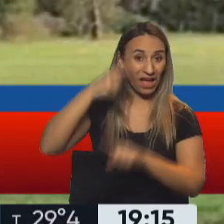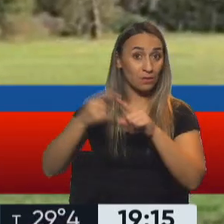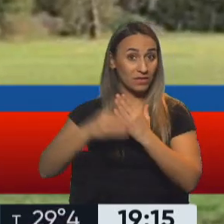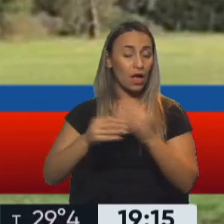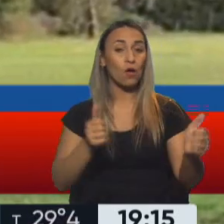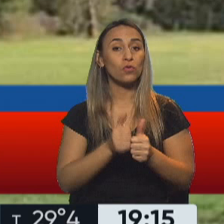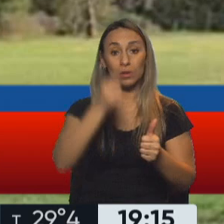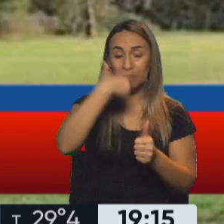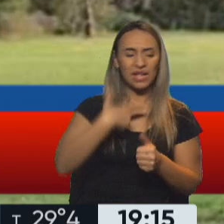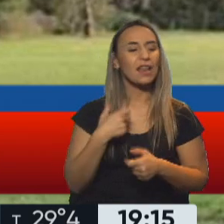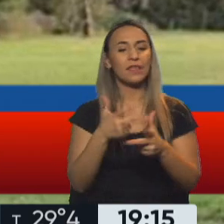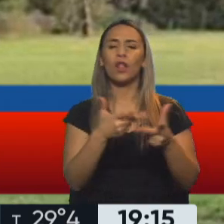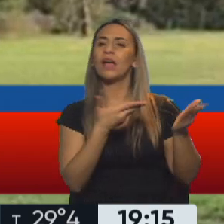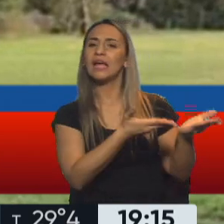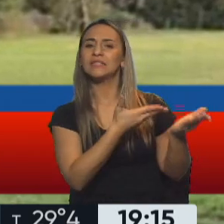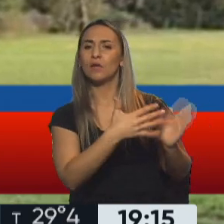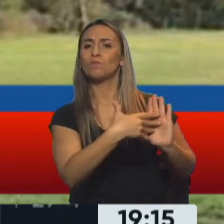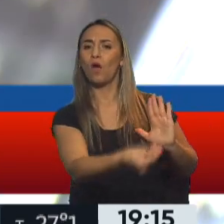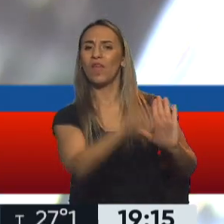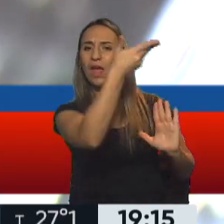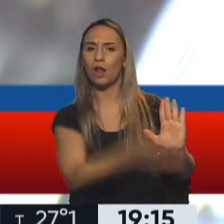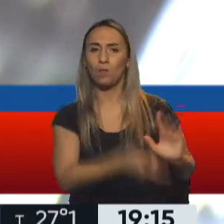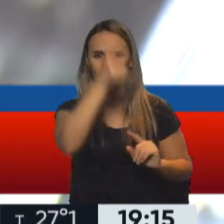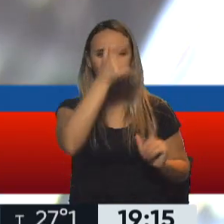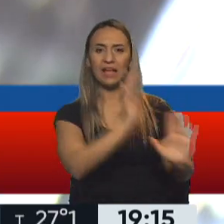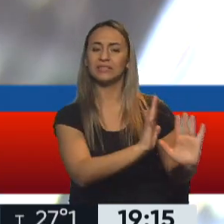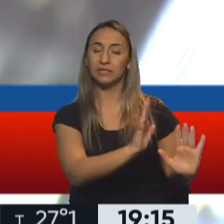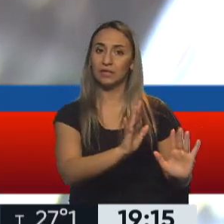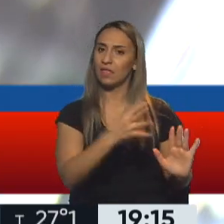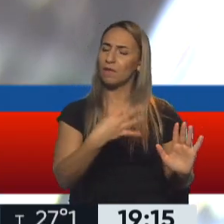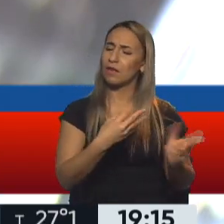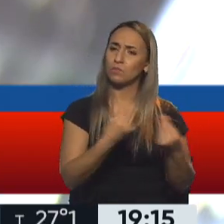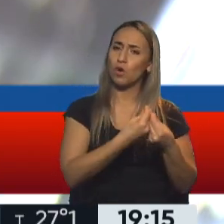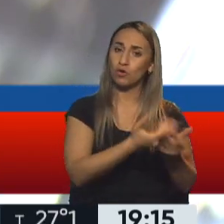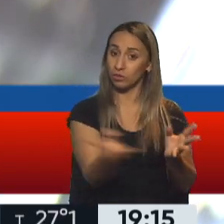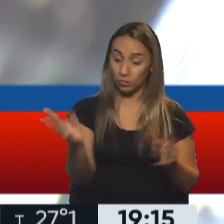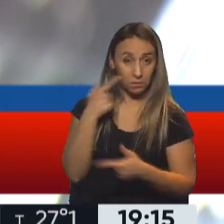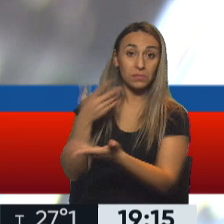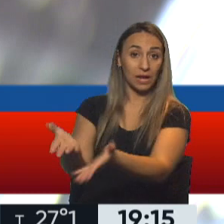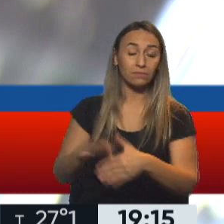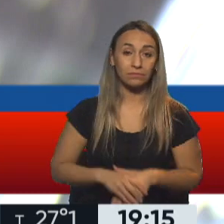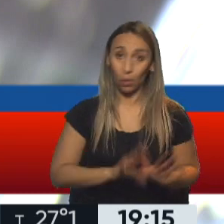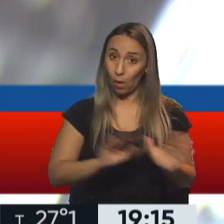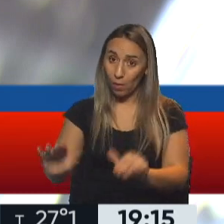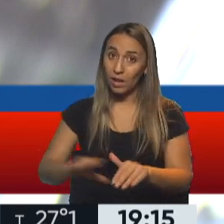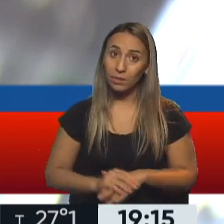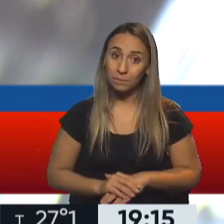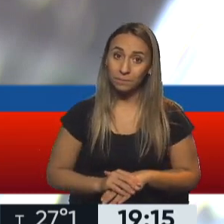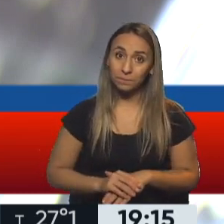a Chocobar, este es el modelo de policía que nosotros queremos, es decir, tiene que haber varios Chocobar. Bueno, acá los tienen. Y acá hay una